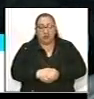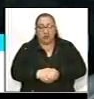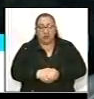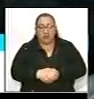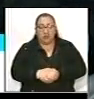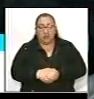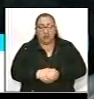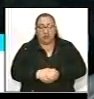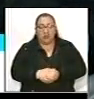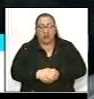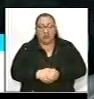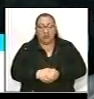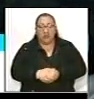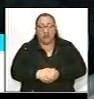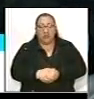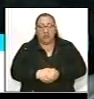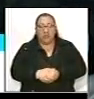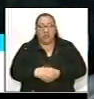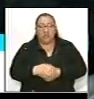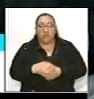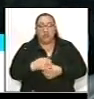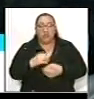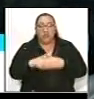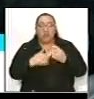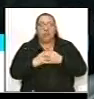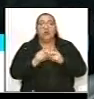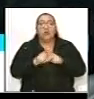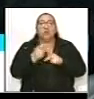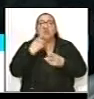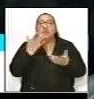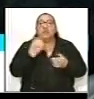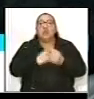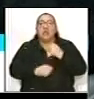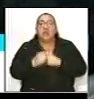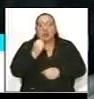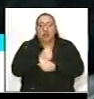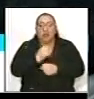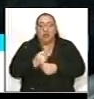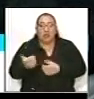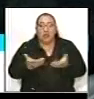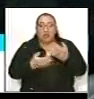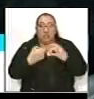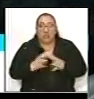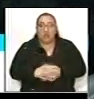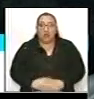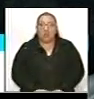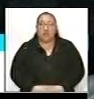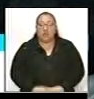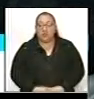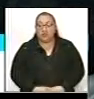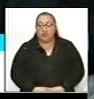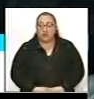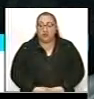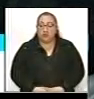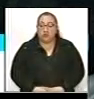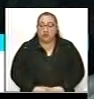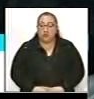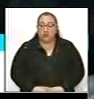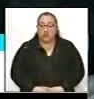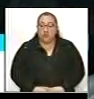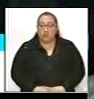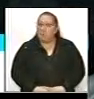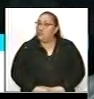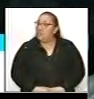la 27277, está dirigida para los hijos de funcionarios y servidores públicos que tienen, que